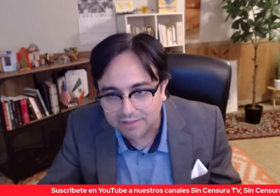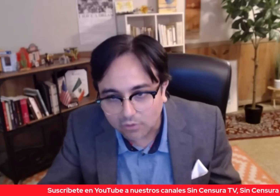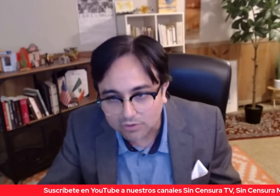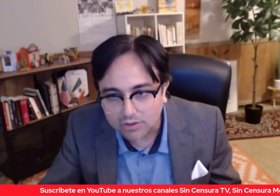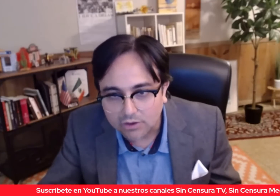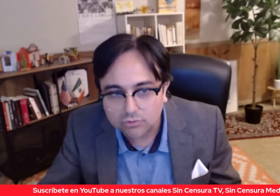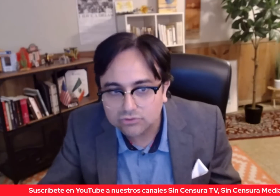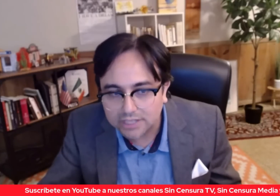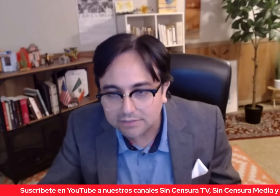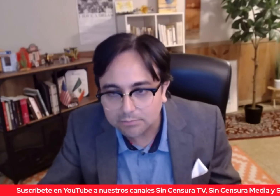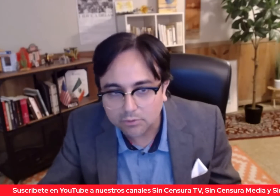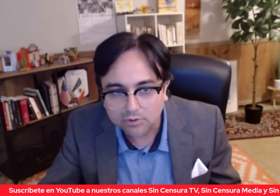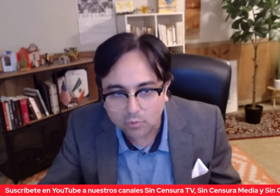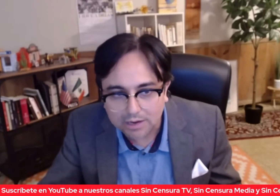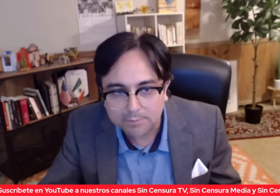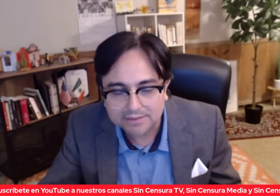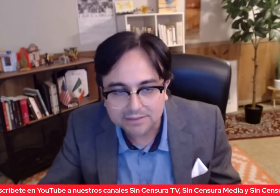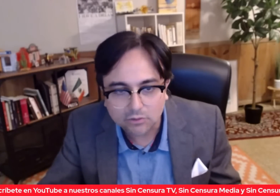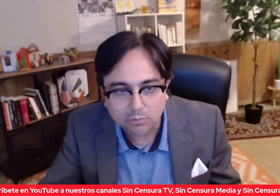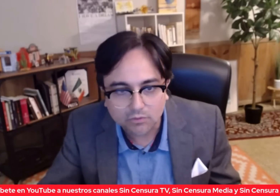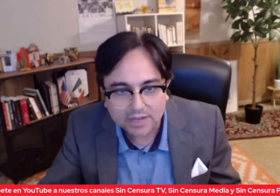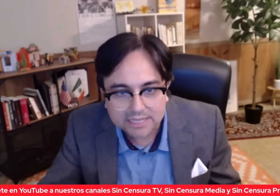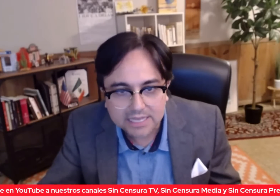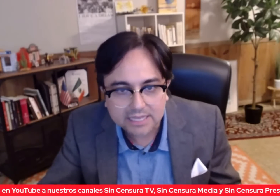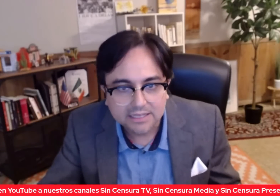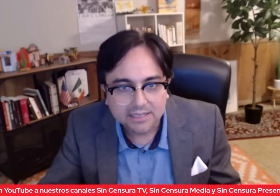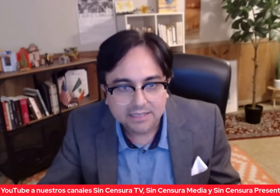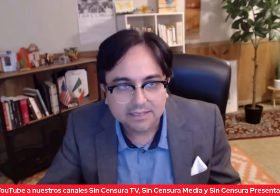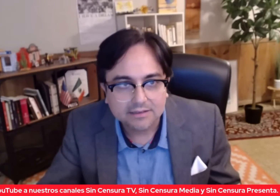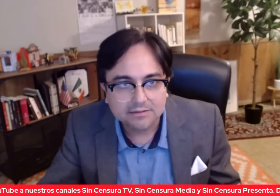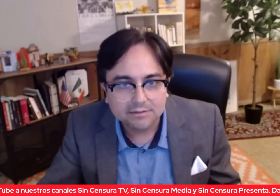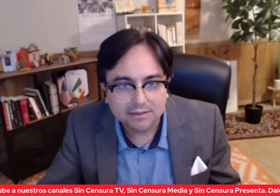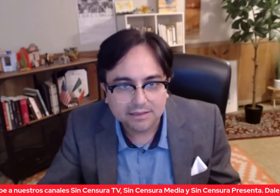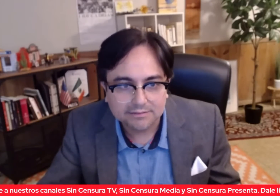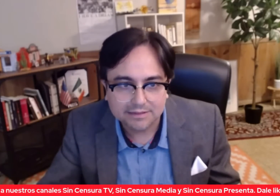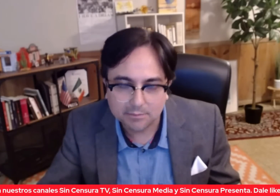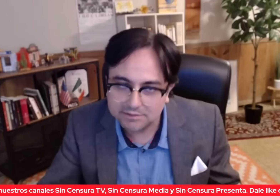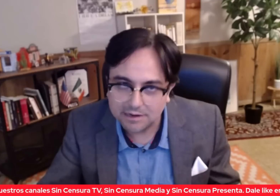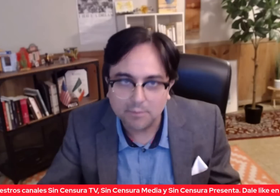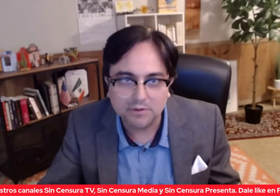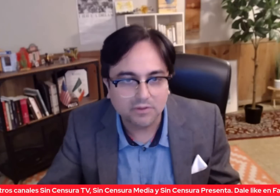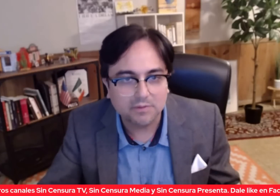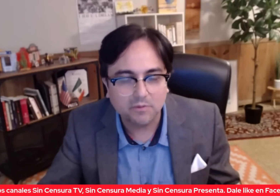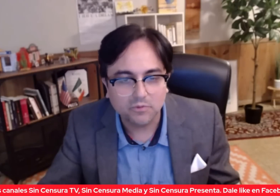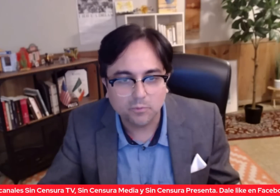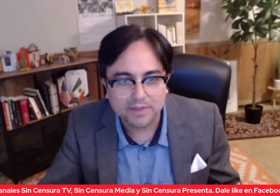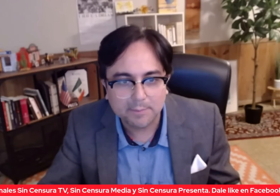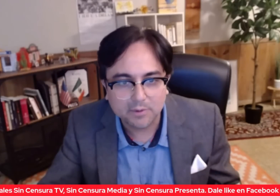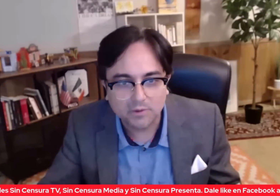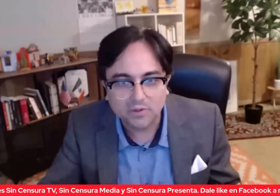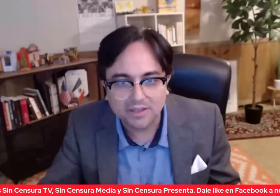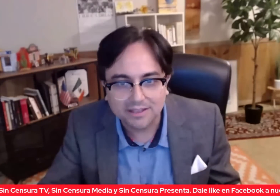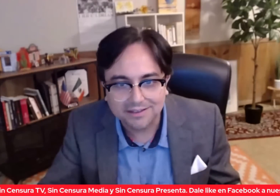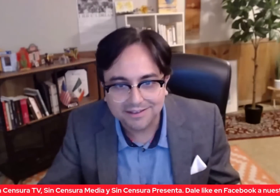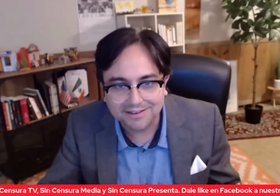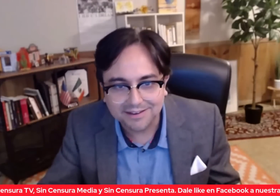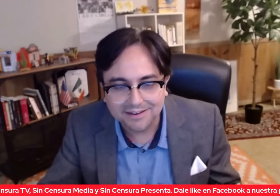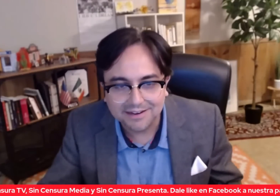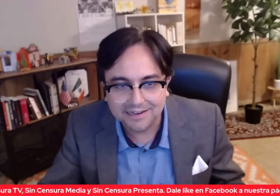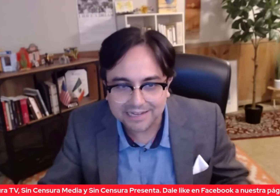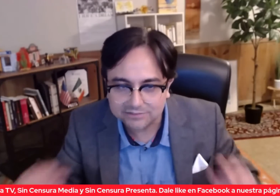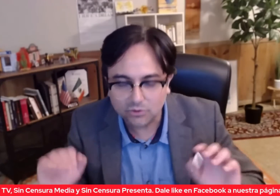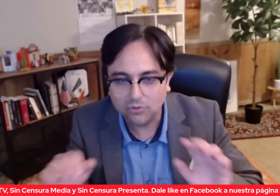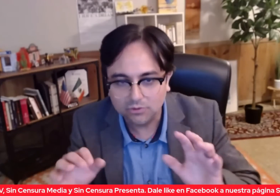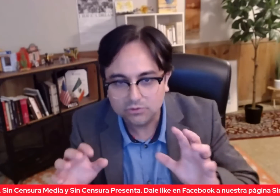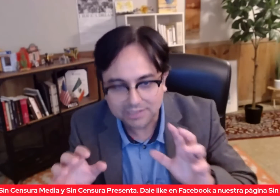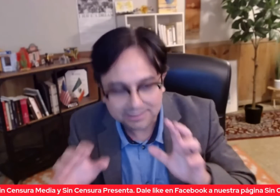el día de hoy, ¿usted por cuál partido votaría? Esta también se la va a poner don David cuando pueda, pero bueno,